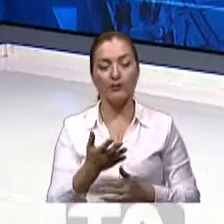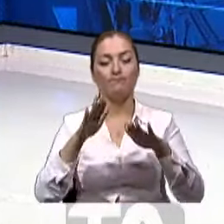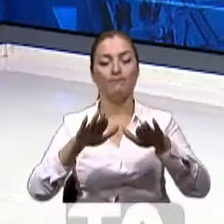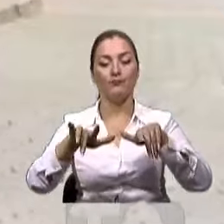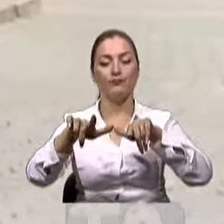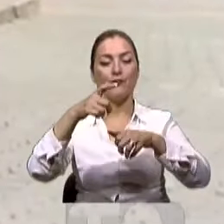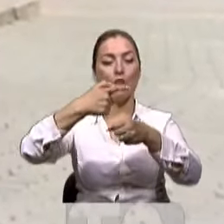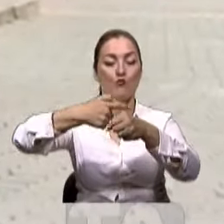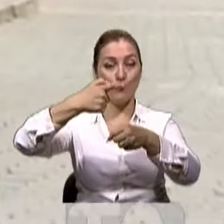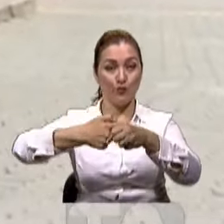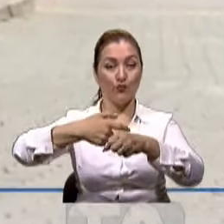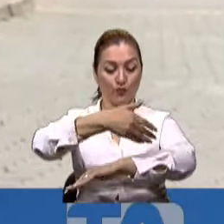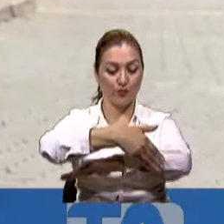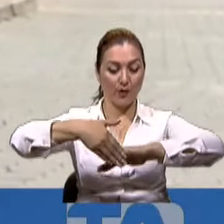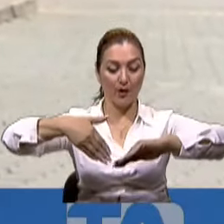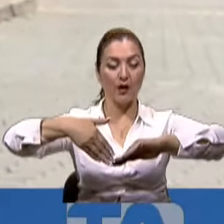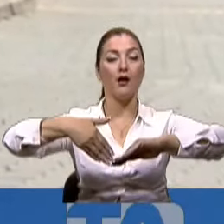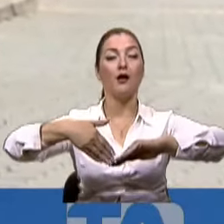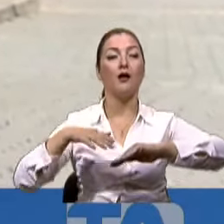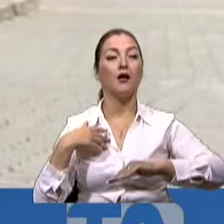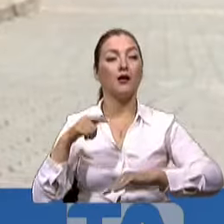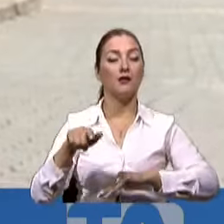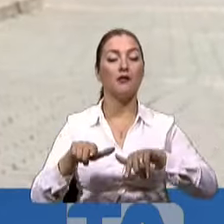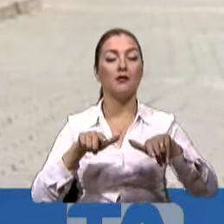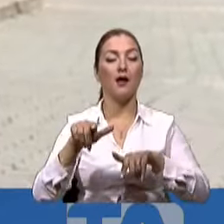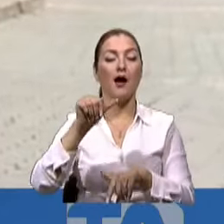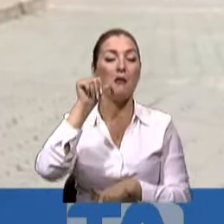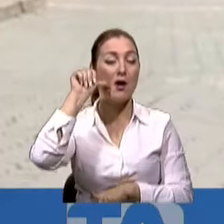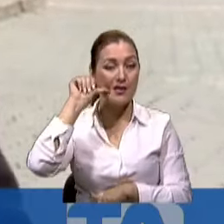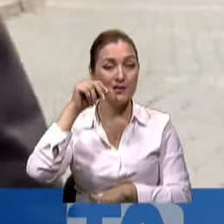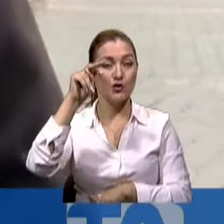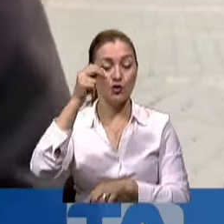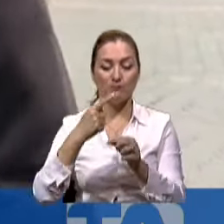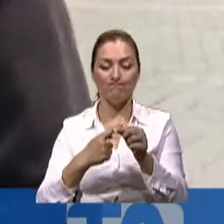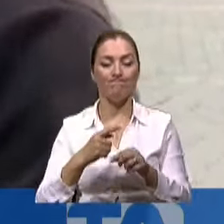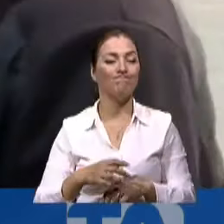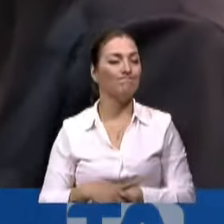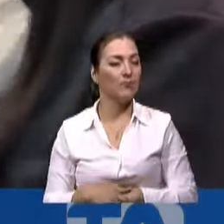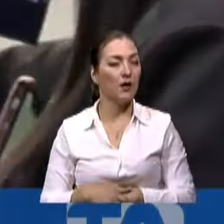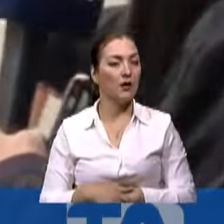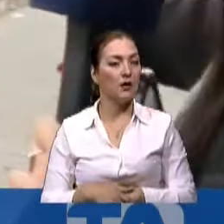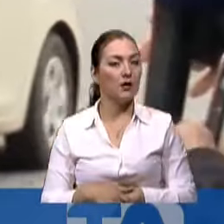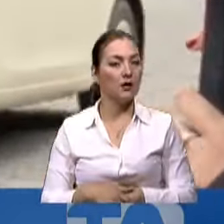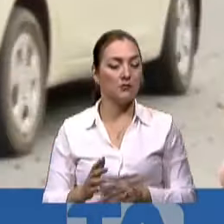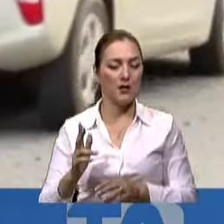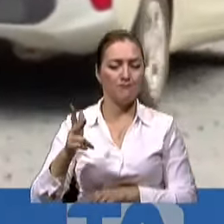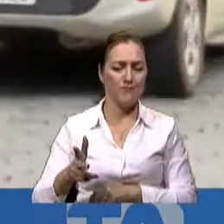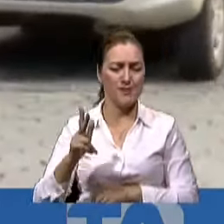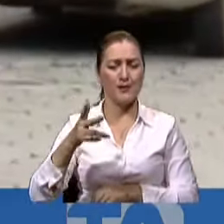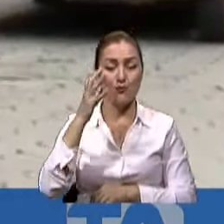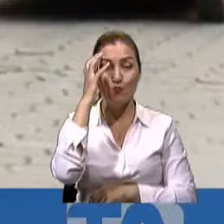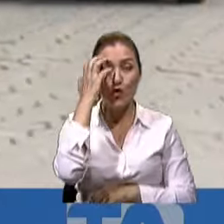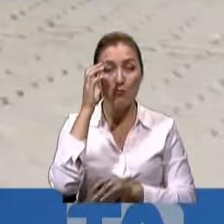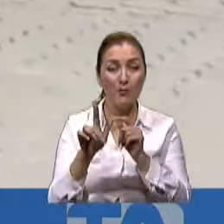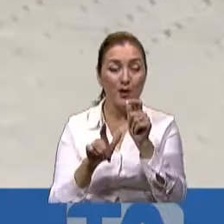encuentro específicamente sobre la calle A y Miguel de Anagáez, aquí en Amagasí del Inca, en el norte de la capital. Y estos son los baches que preocupan a